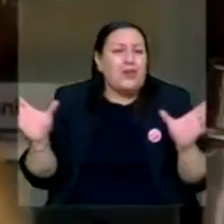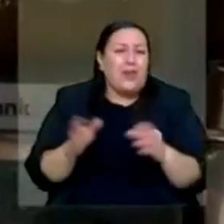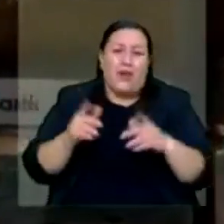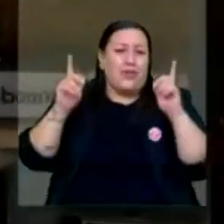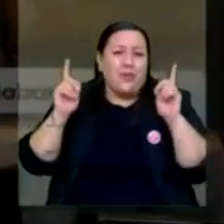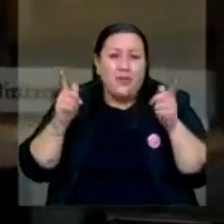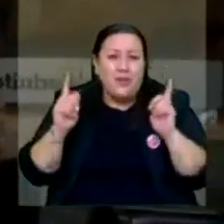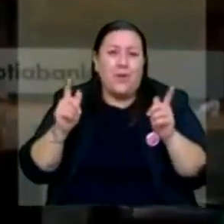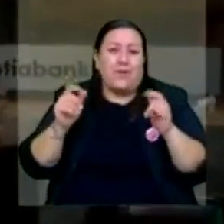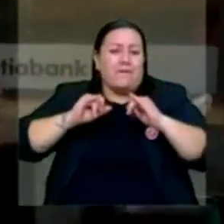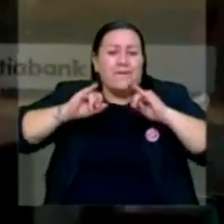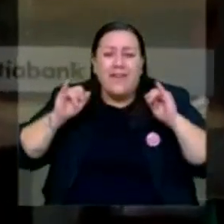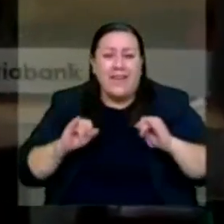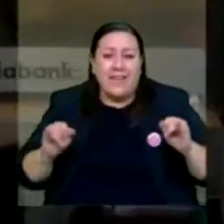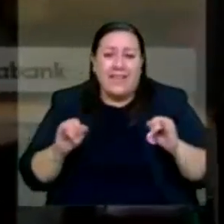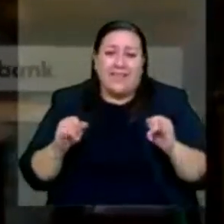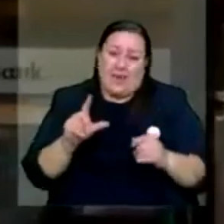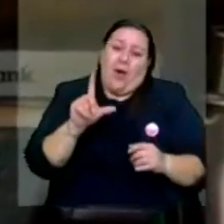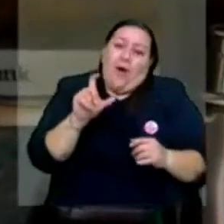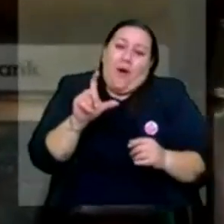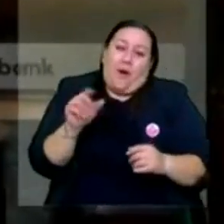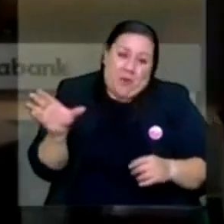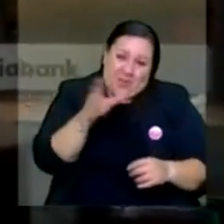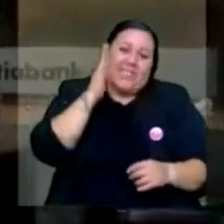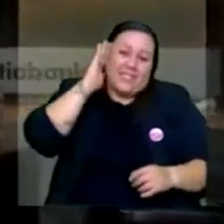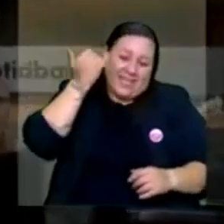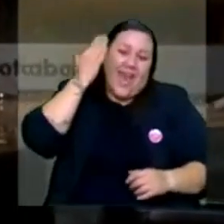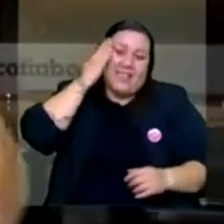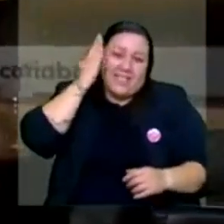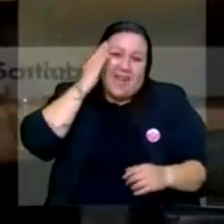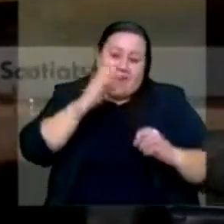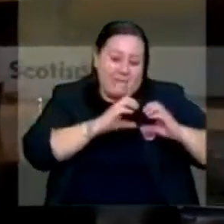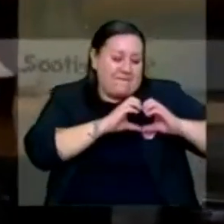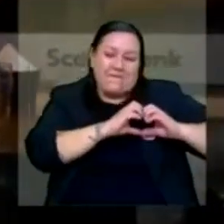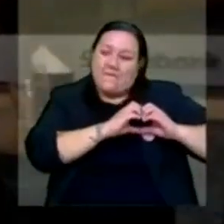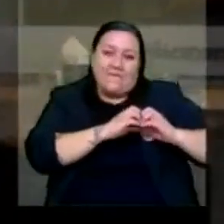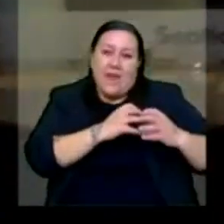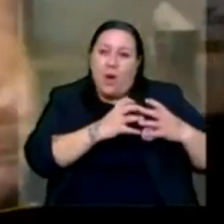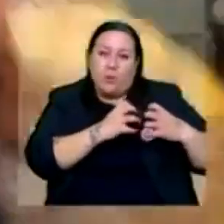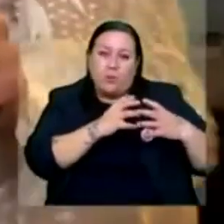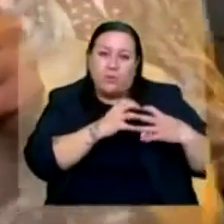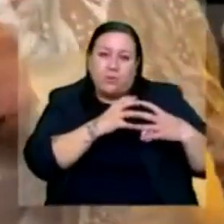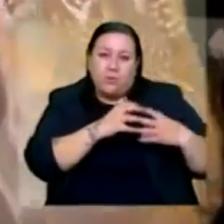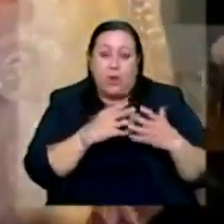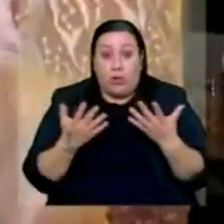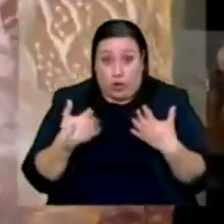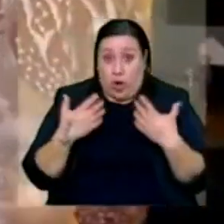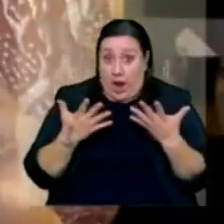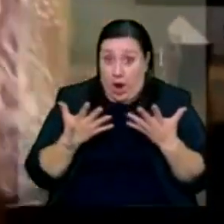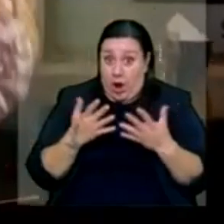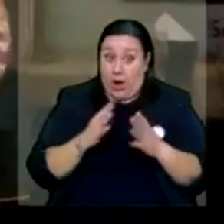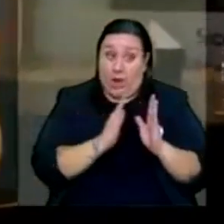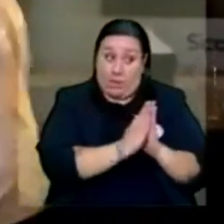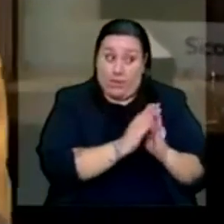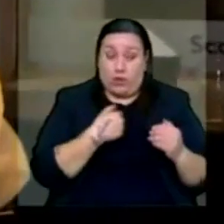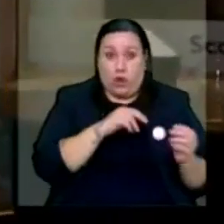estamos todos juntos en esta y ustedes ya saben, es obvio. El corazón nos mueve el corazón. Joaquín, me doy vuelta. Y vos, hasta